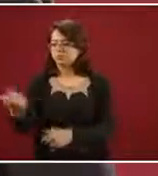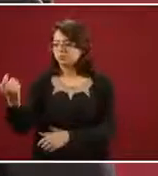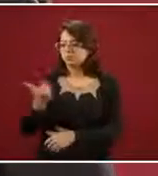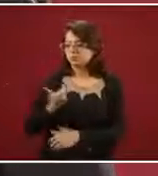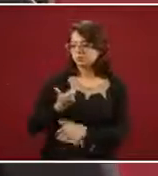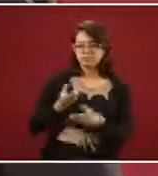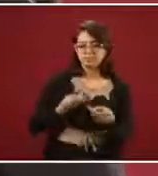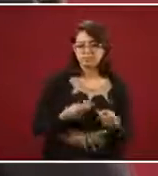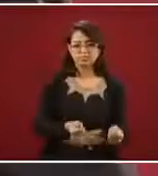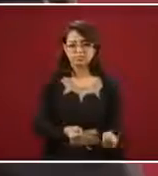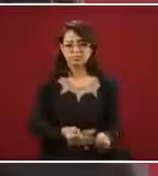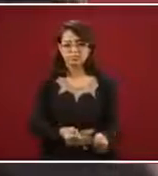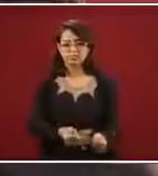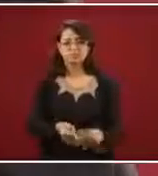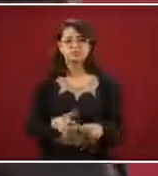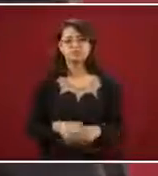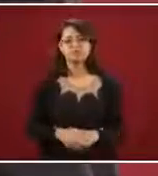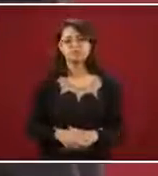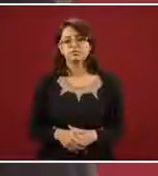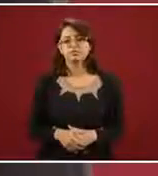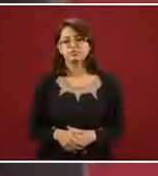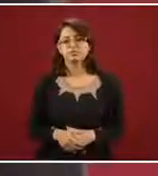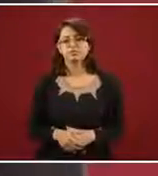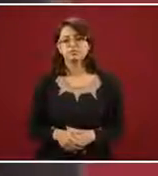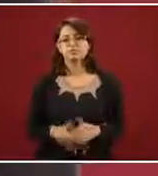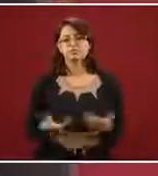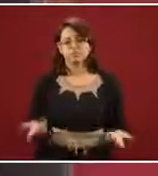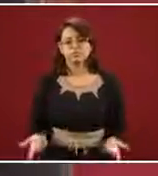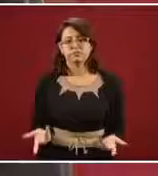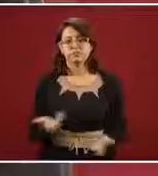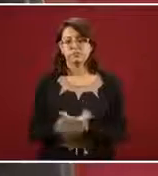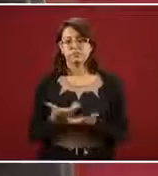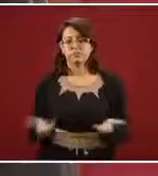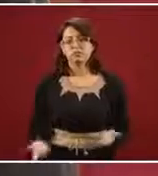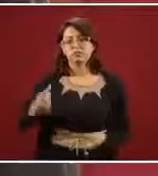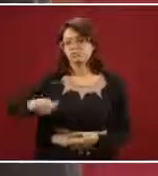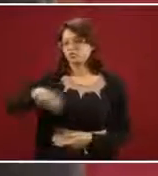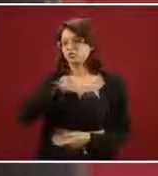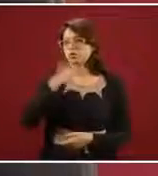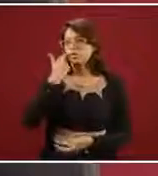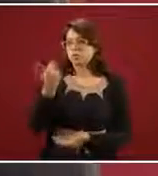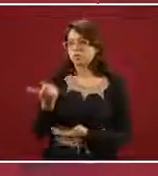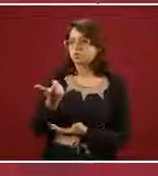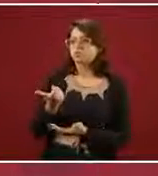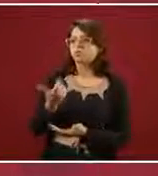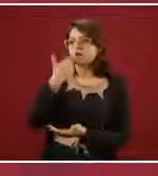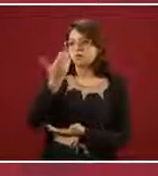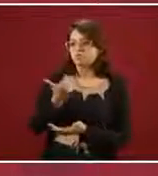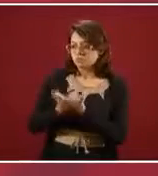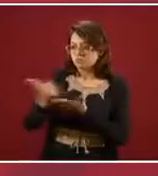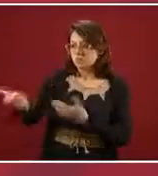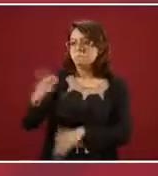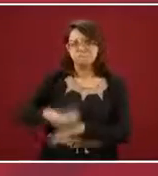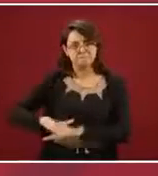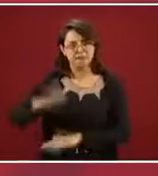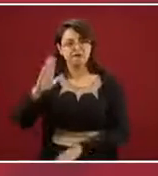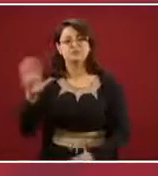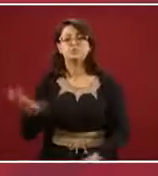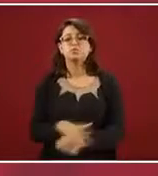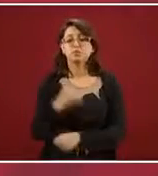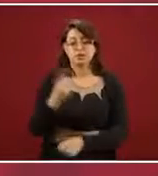antes, por eso estamos procurando que aumente el salario, la mayor parte del